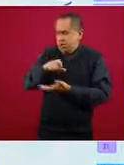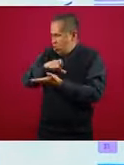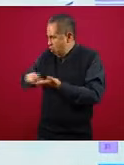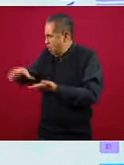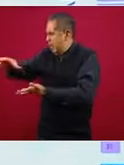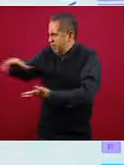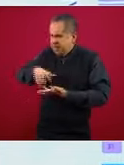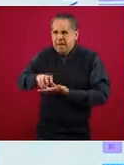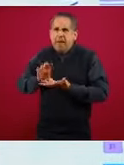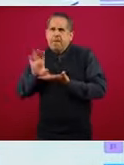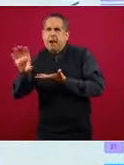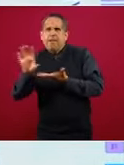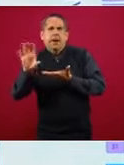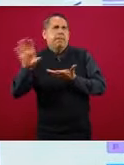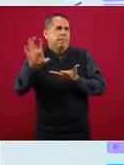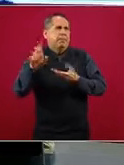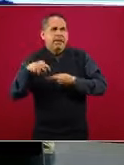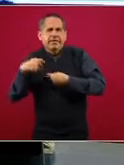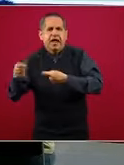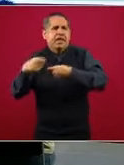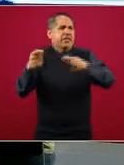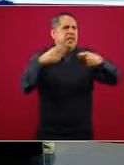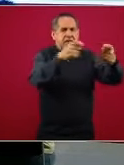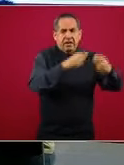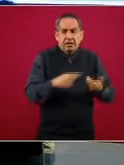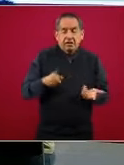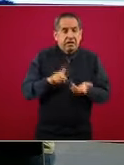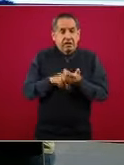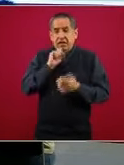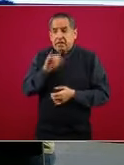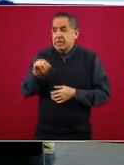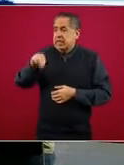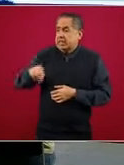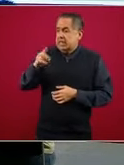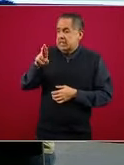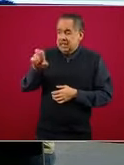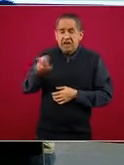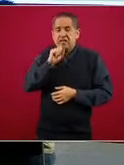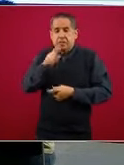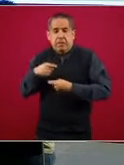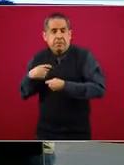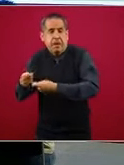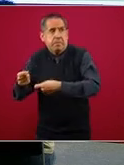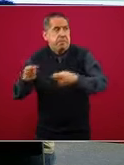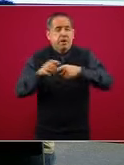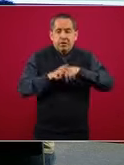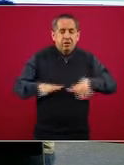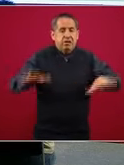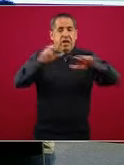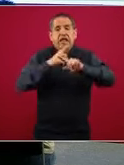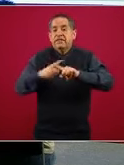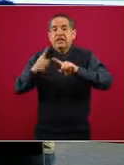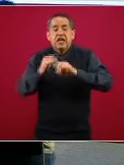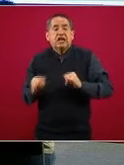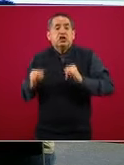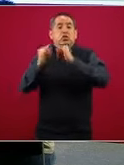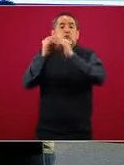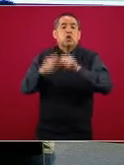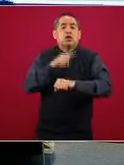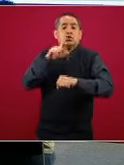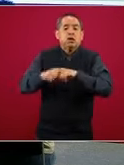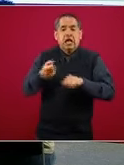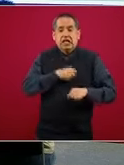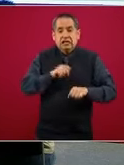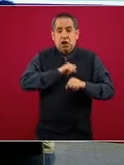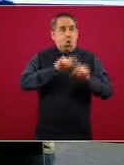se transfieren estos laboratorios. Los usa también el INDRE, el Laboratorio Nacional, y se transfiere también a los institutos nacionales de salud